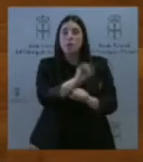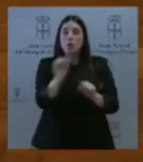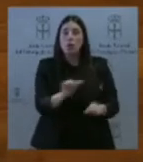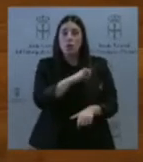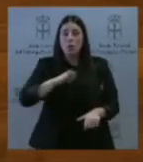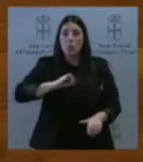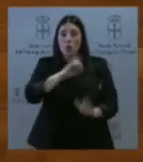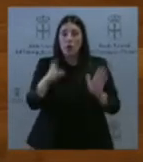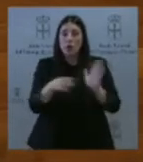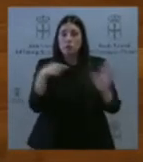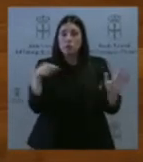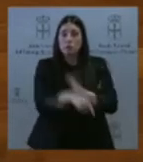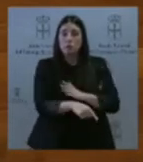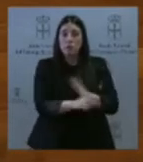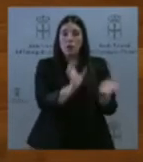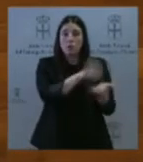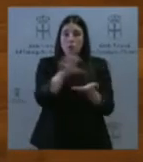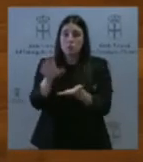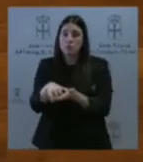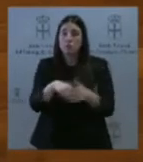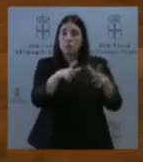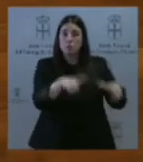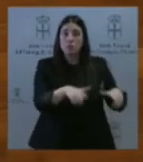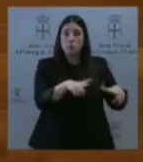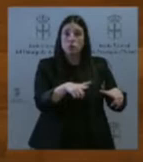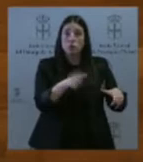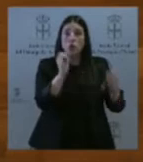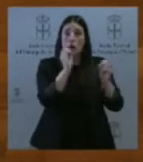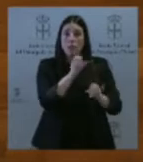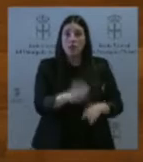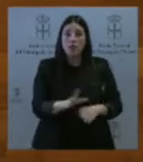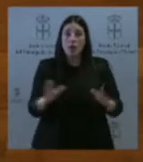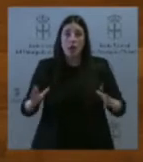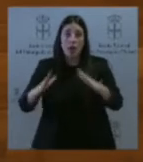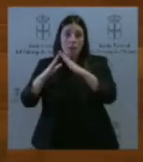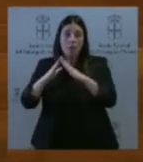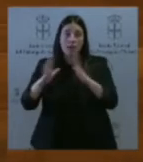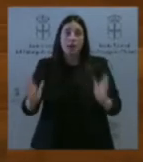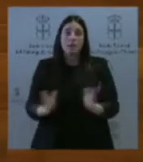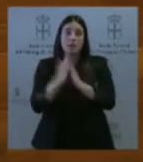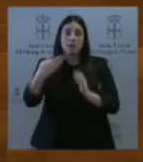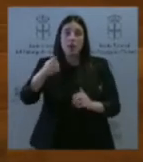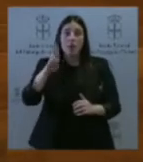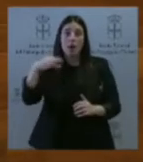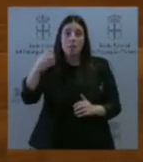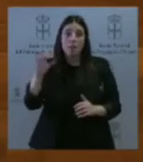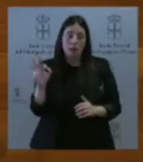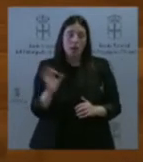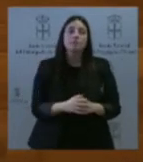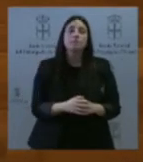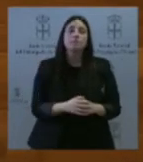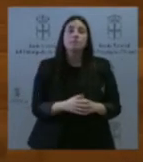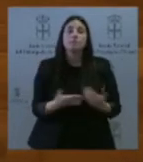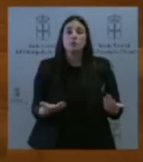claustro almacén y la capilla de Santa Bárbara. Igualmente, hay que tener en cuenta que usted nunca noma tampoco, o ustedes, perdón,